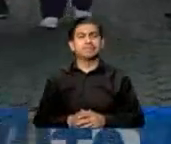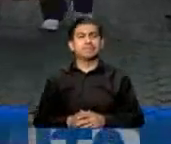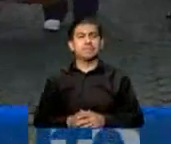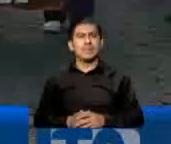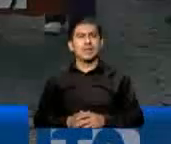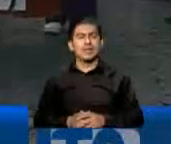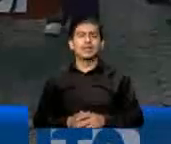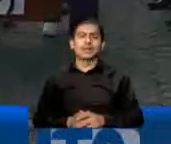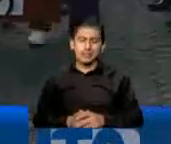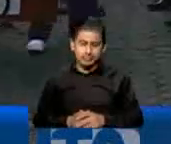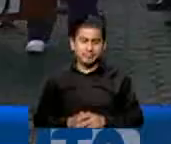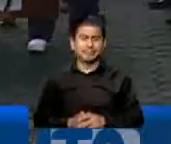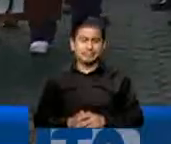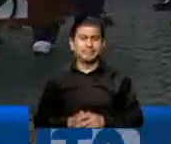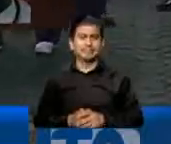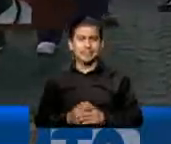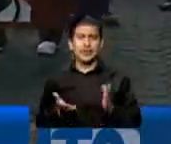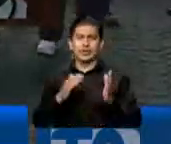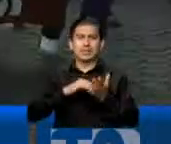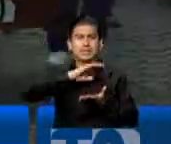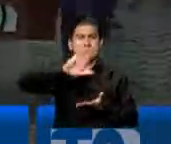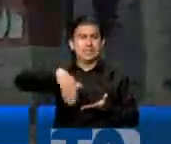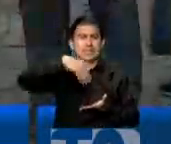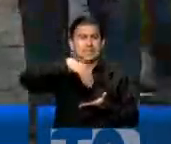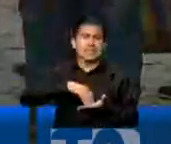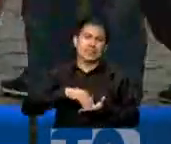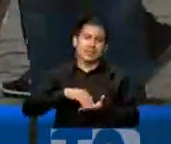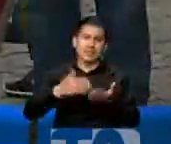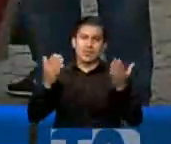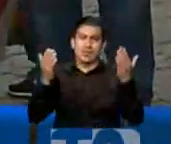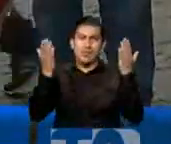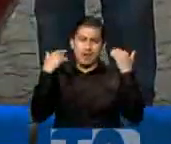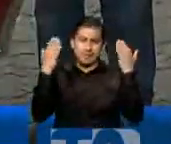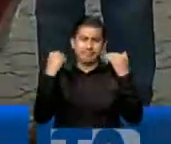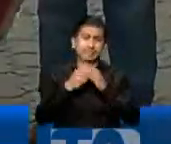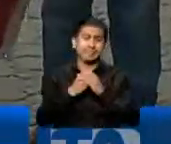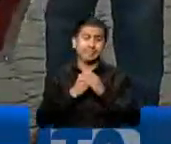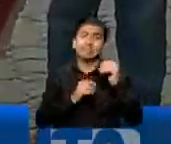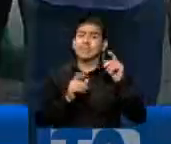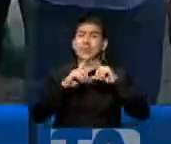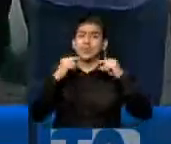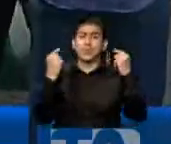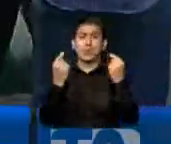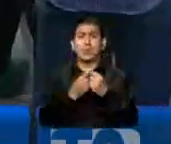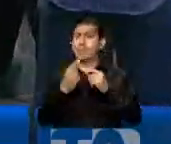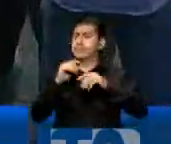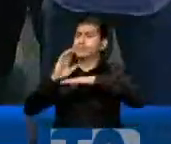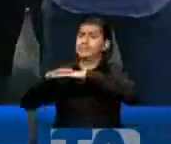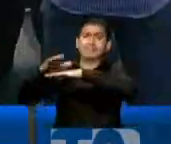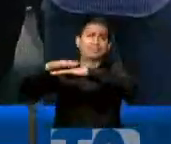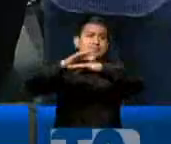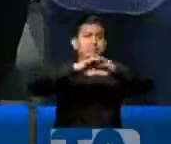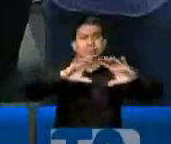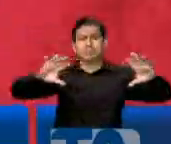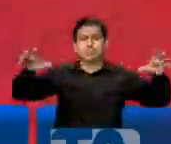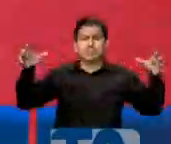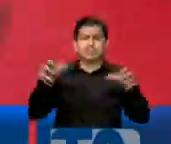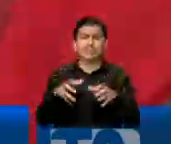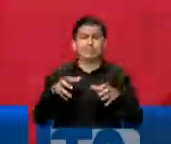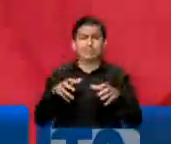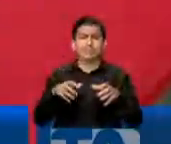El escenario nuevamente el centro de Guayaquil. Según lo anunciado, los manifestantes se convocaron en el Parque